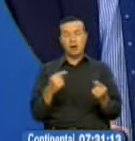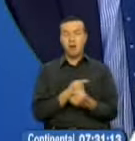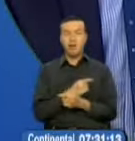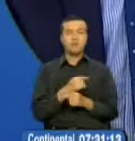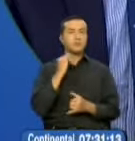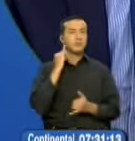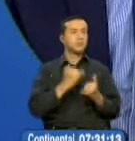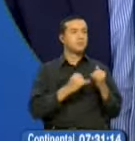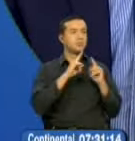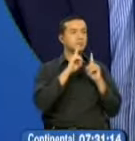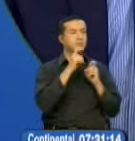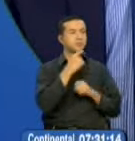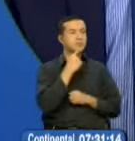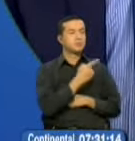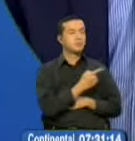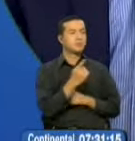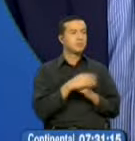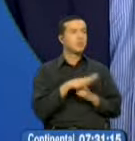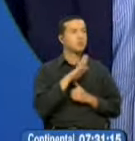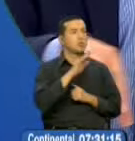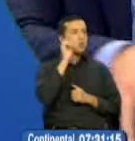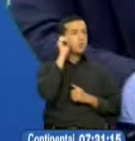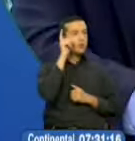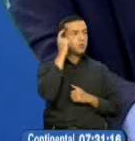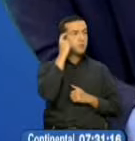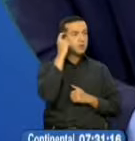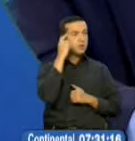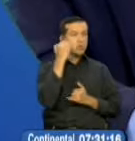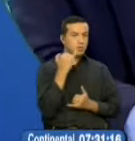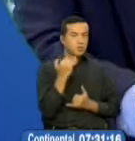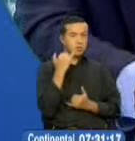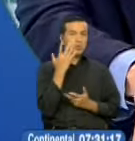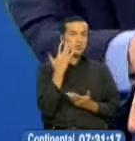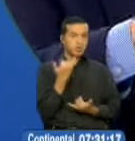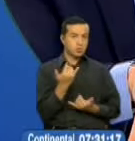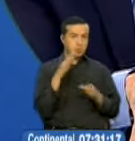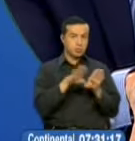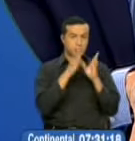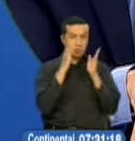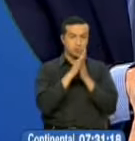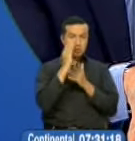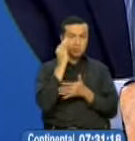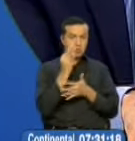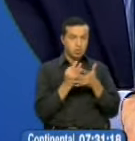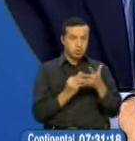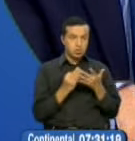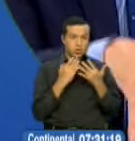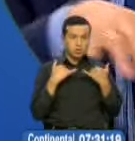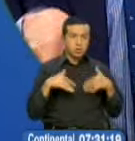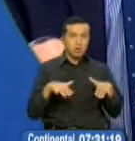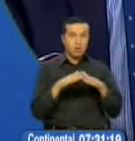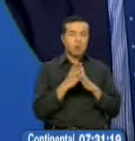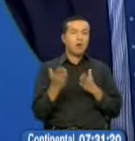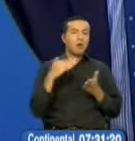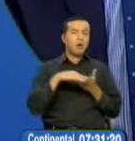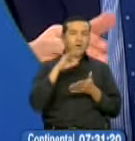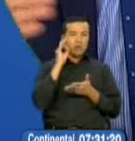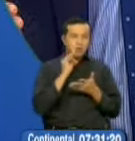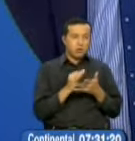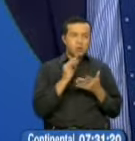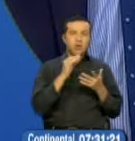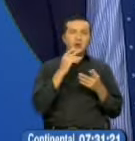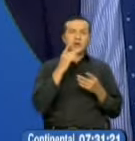esto termino, Andrés Ortiz. A tu criterio, lo que sucede al día de hoy en la apertura de estas urnas, el reconteo y